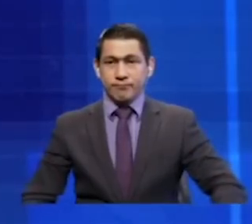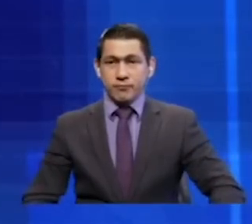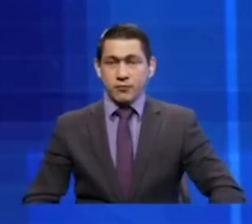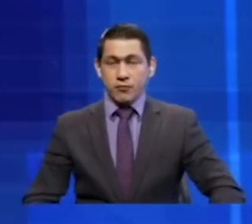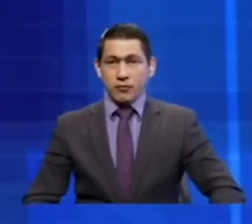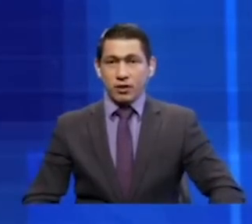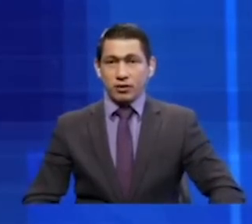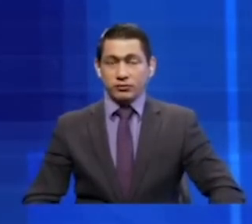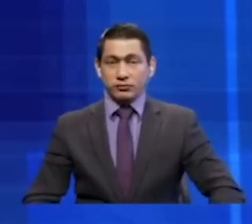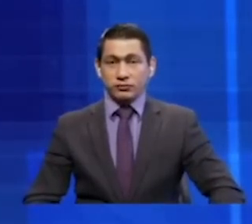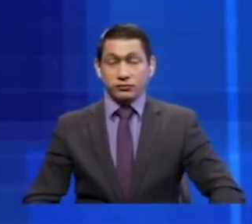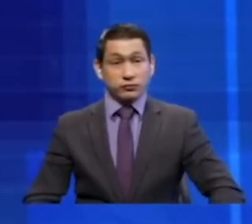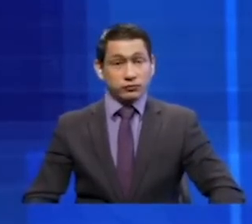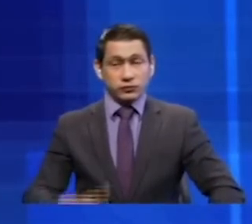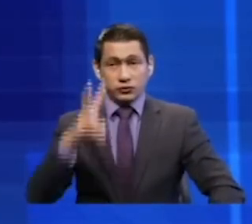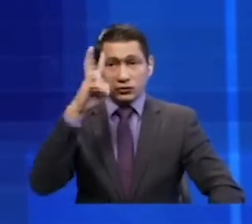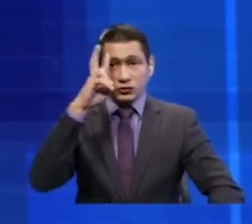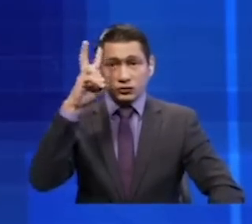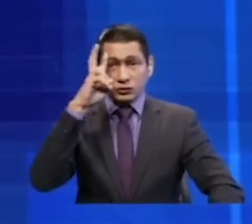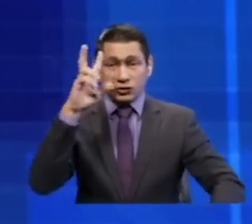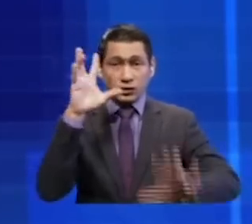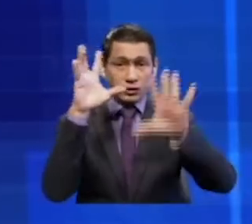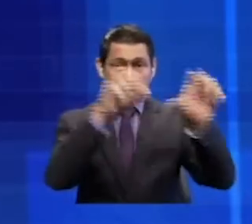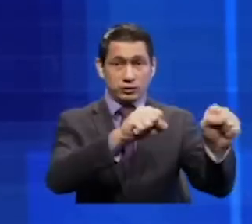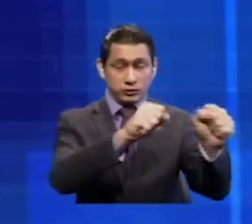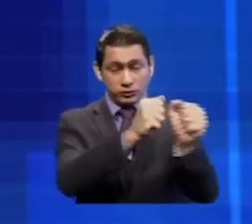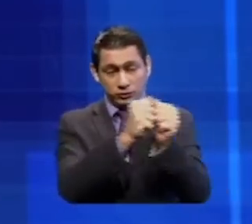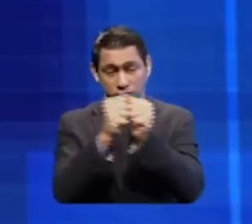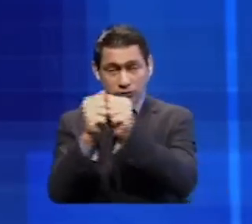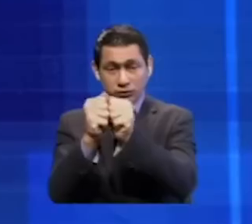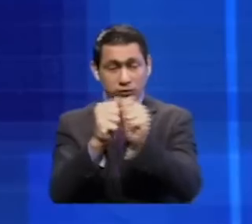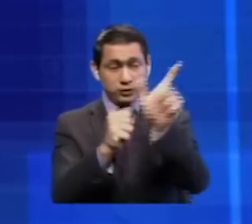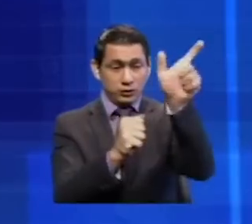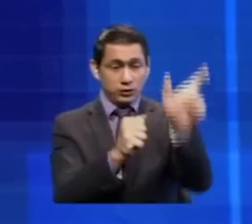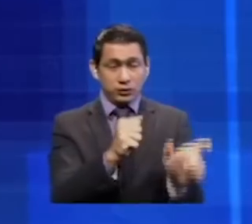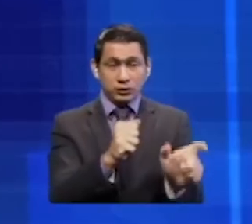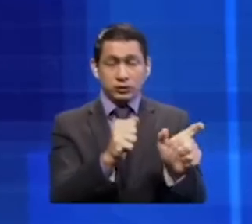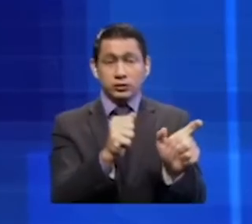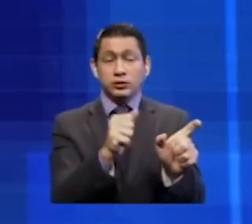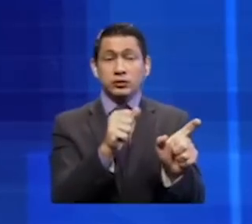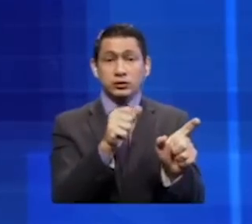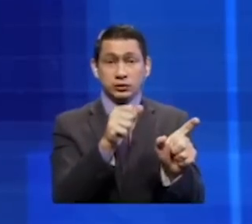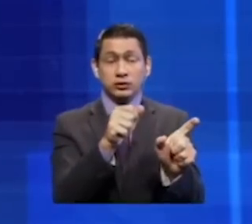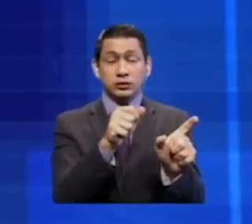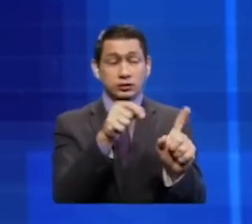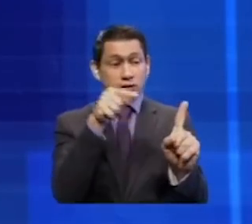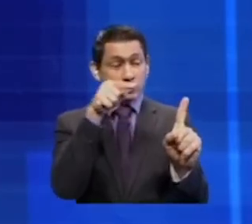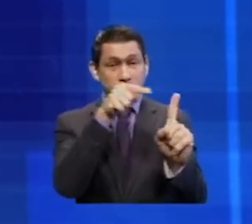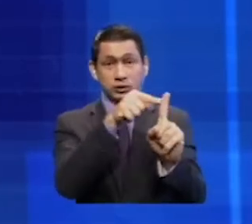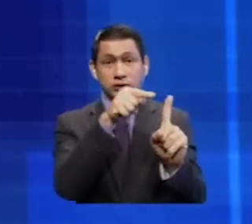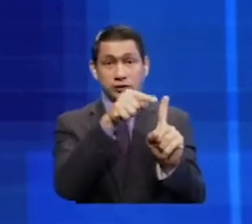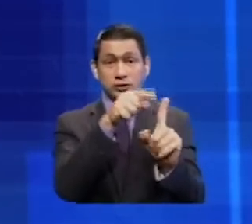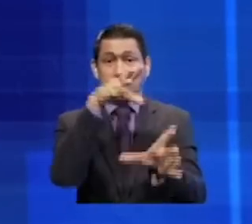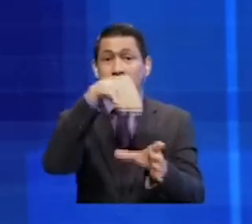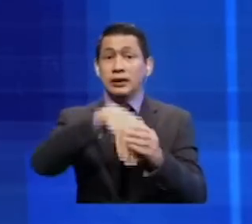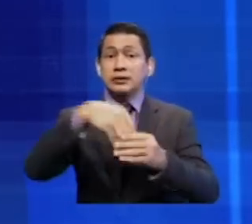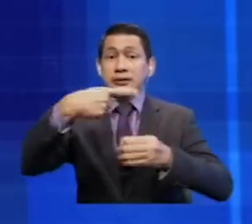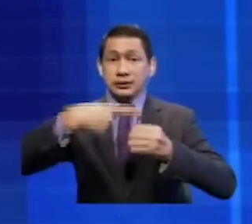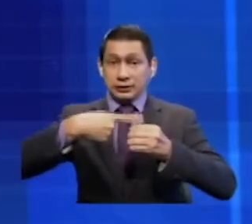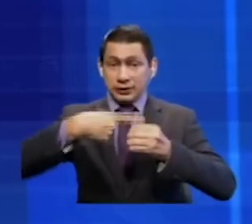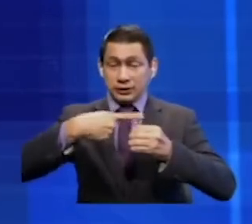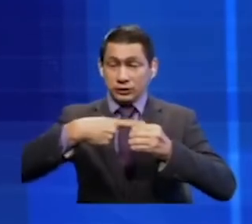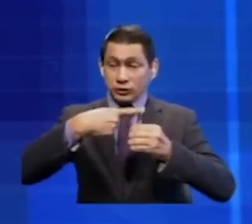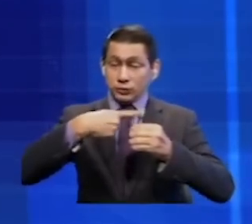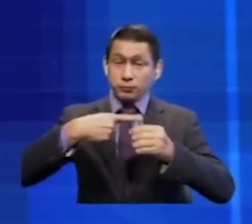Un intento de secuestro habría ocurrido esta madrugada en el sector de la Edmundo Carvajal y Avenida La Prensa. Los moradores de este